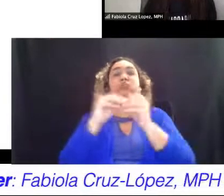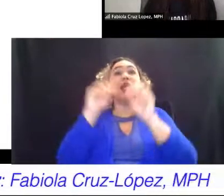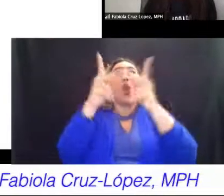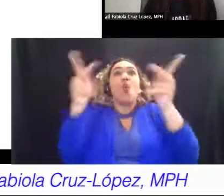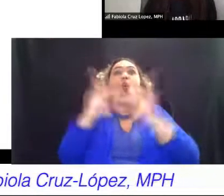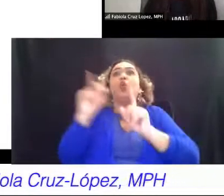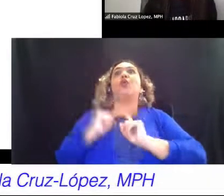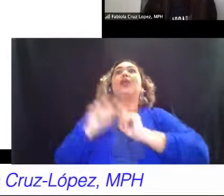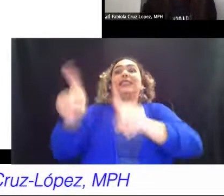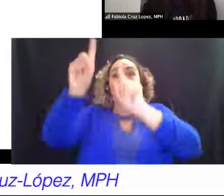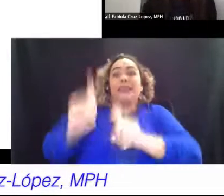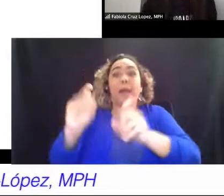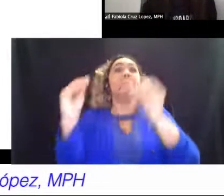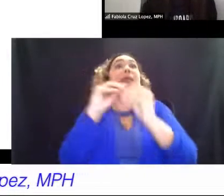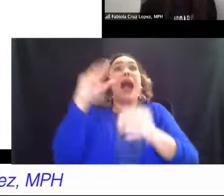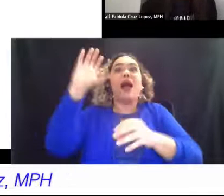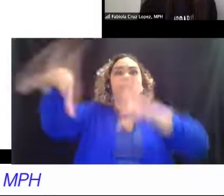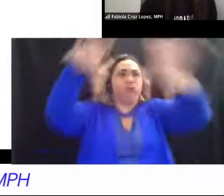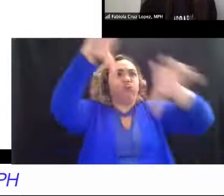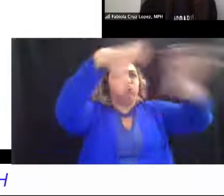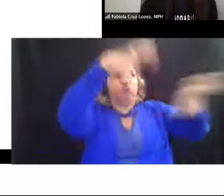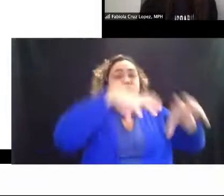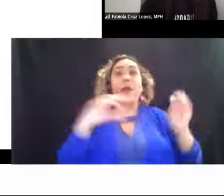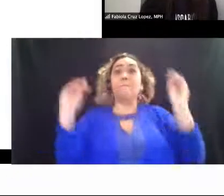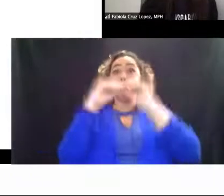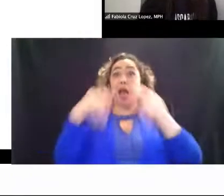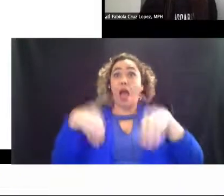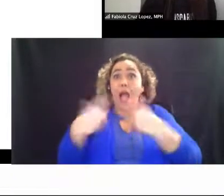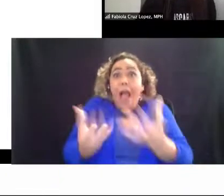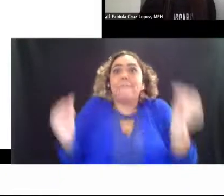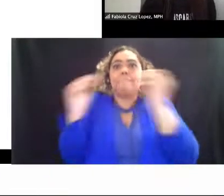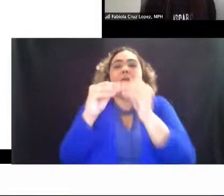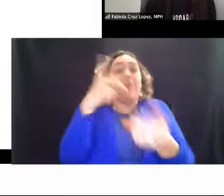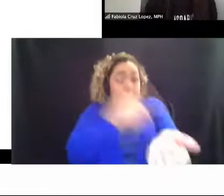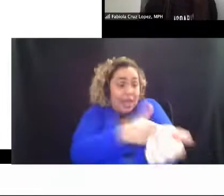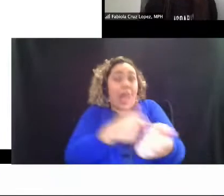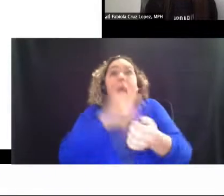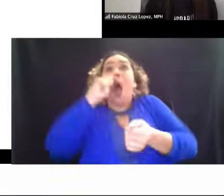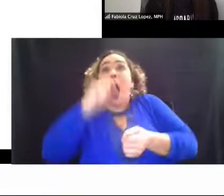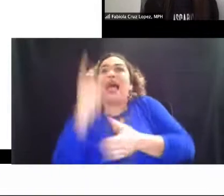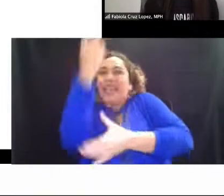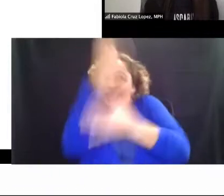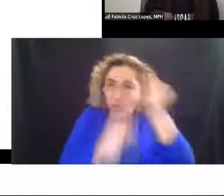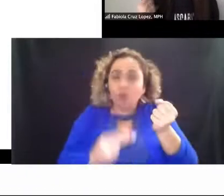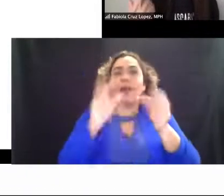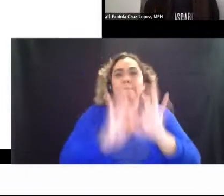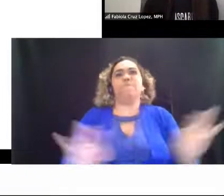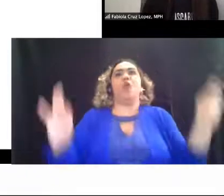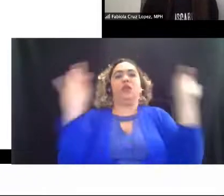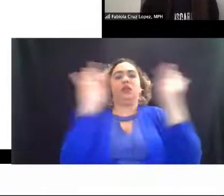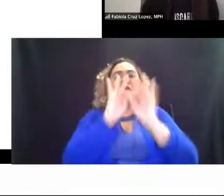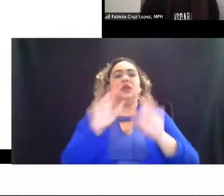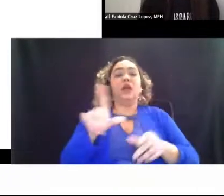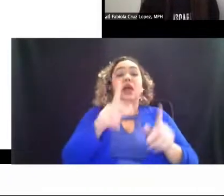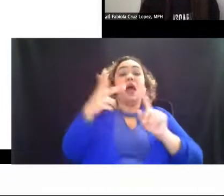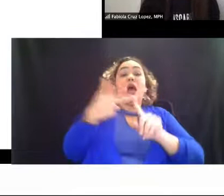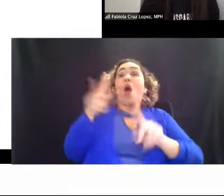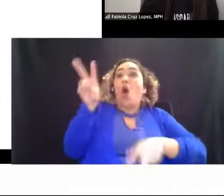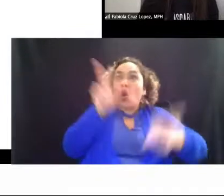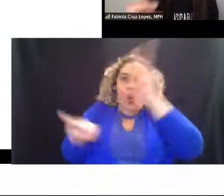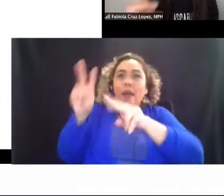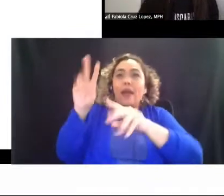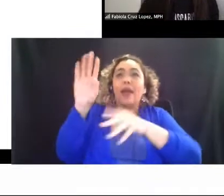donde se hacen las pruebas y la capacidad que tenemos, tanto molecular como de antígenos. Monitorear los